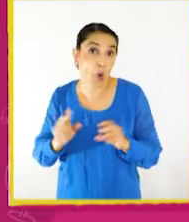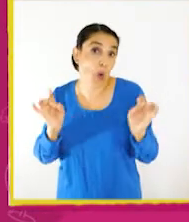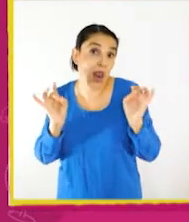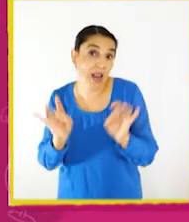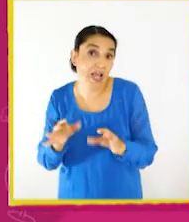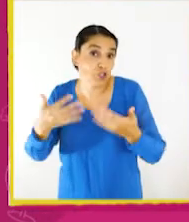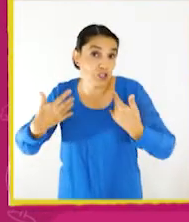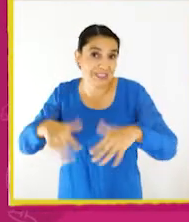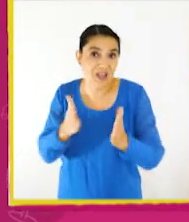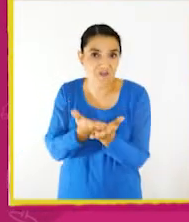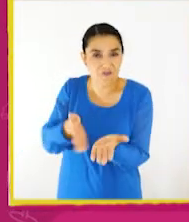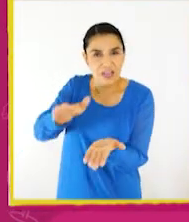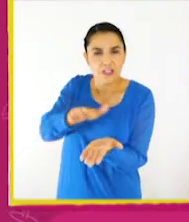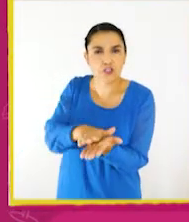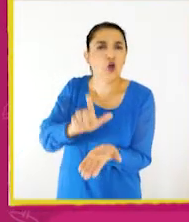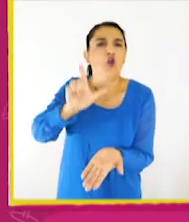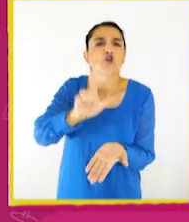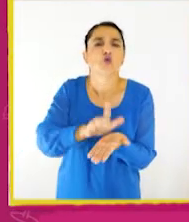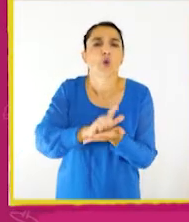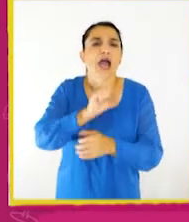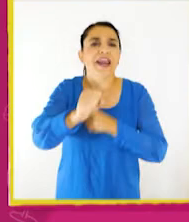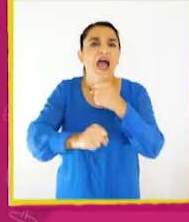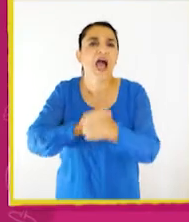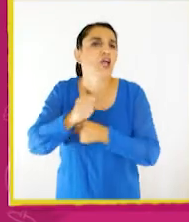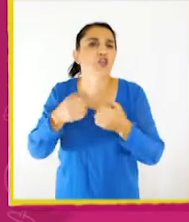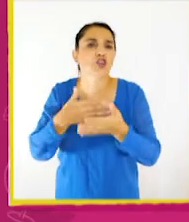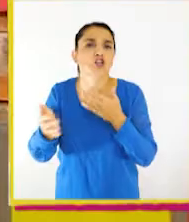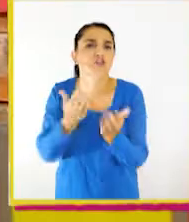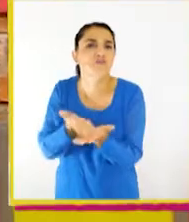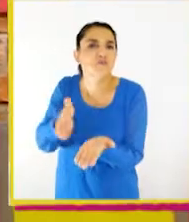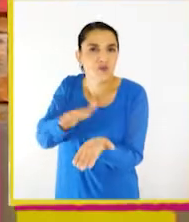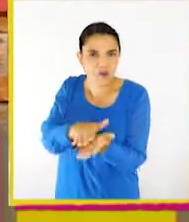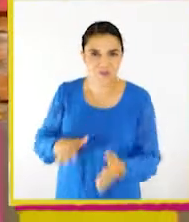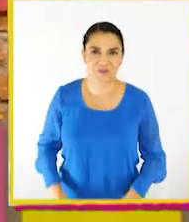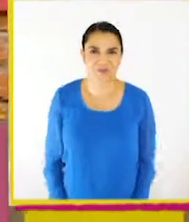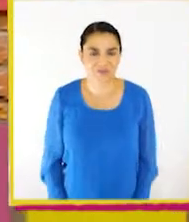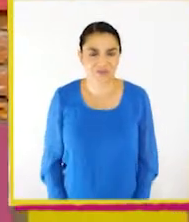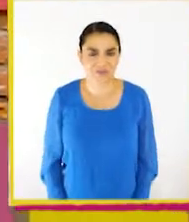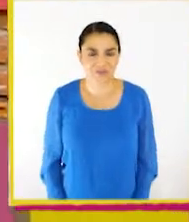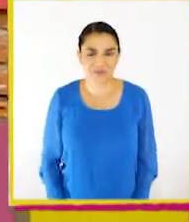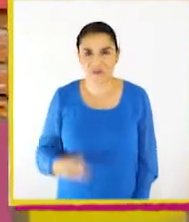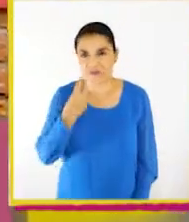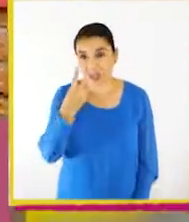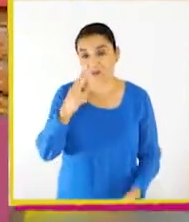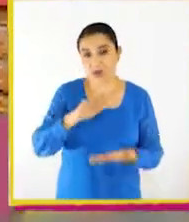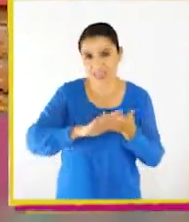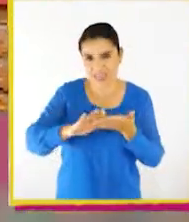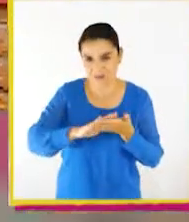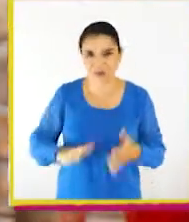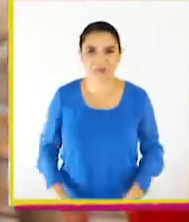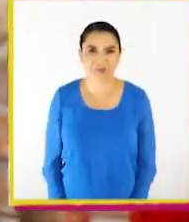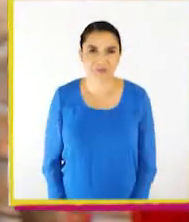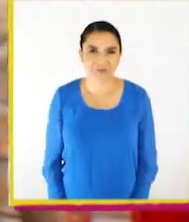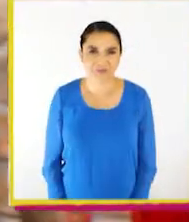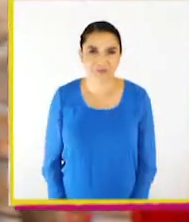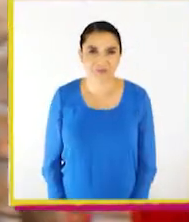en el caso que ya haya fallecido, el lugar y en el año en donde ocurrió. Veamos un ejemplo.